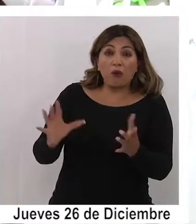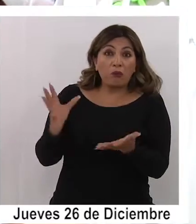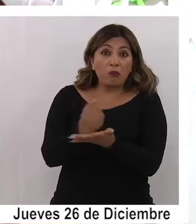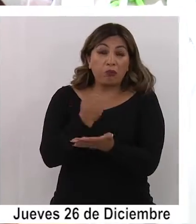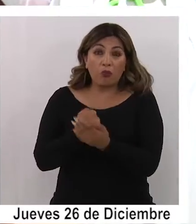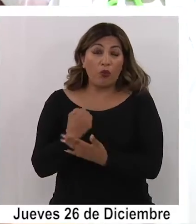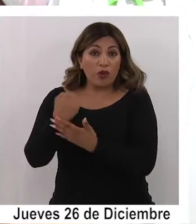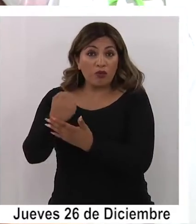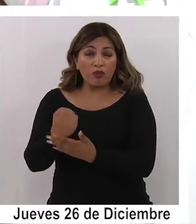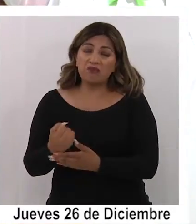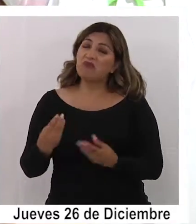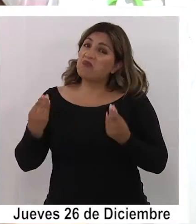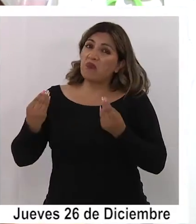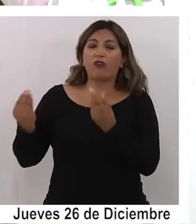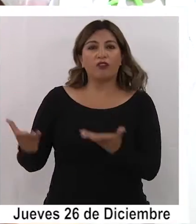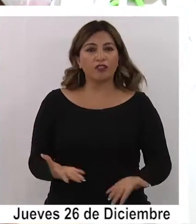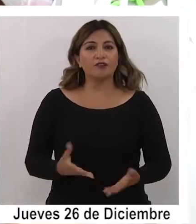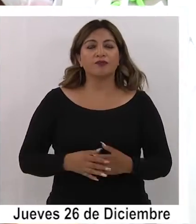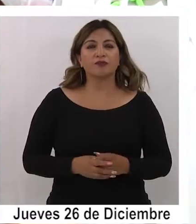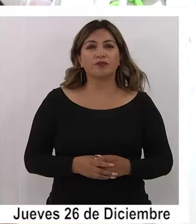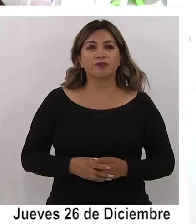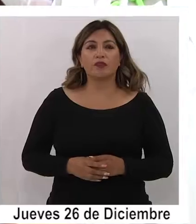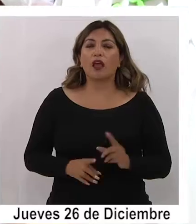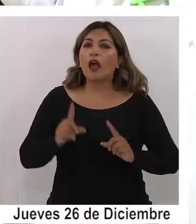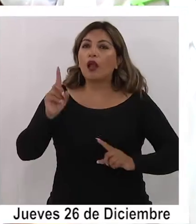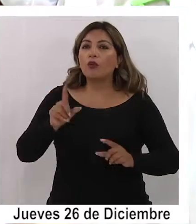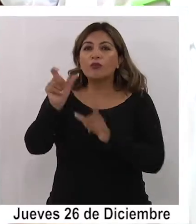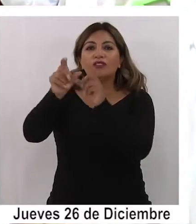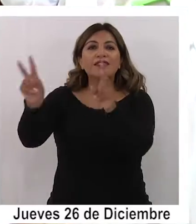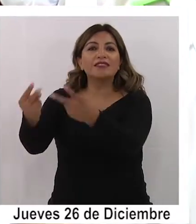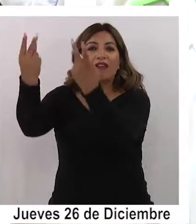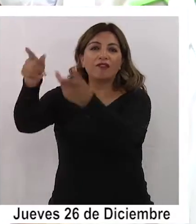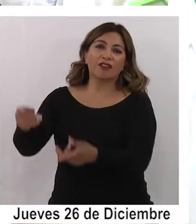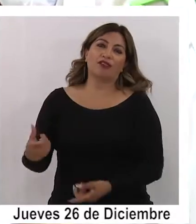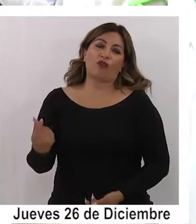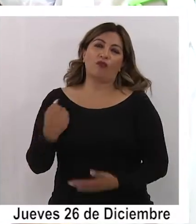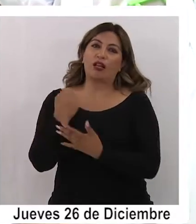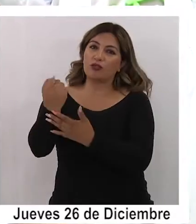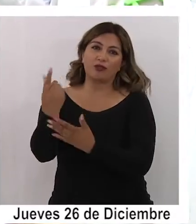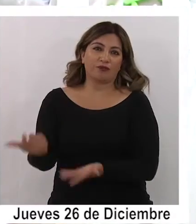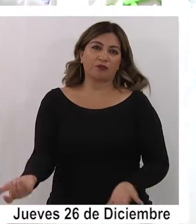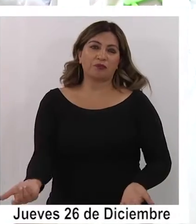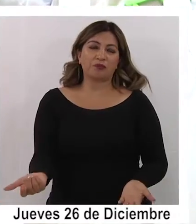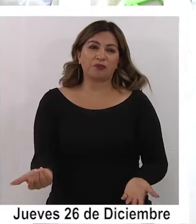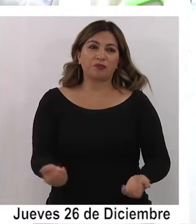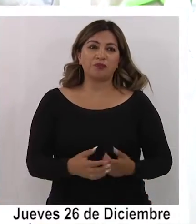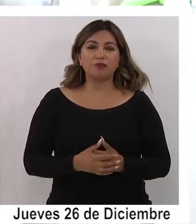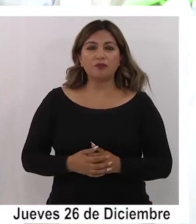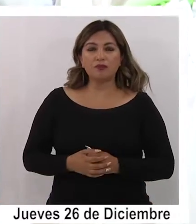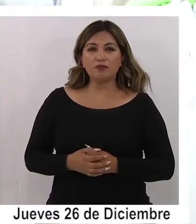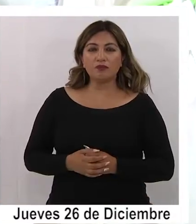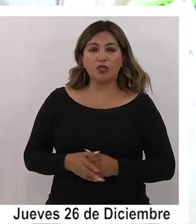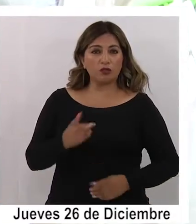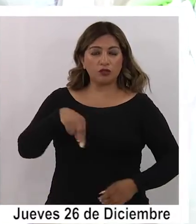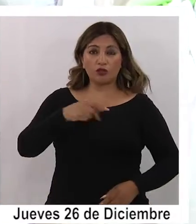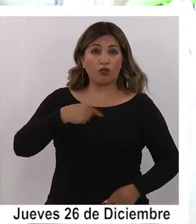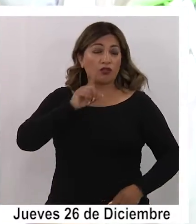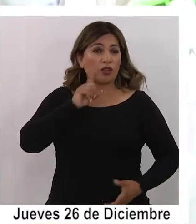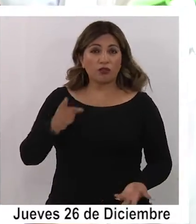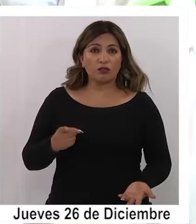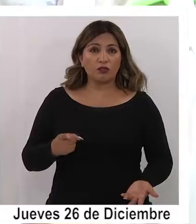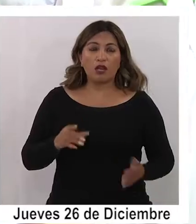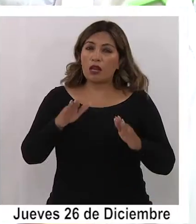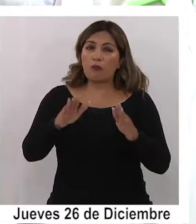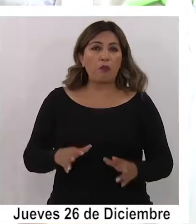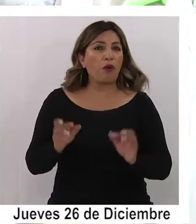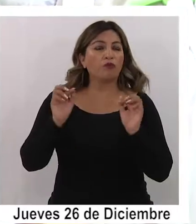toquen, bienvenido sea, bienvenido sea, porque por lo menos alguien que se salve. Alguien que se salve, ¿cierto?